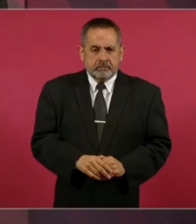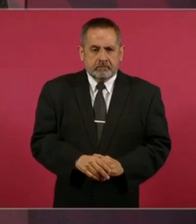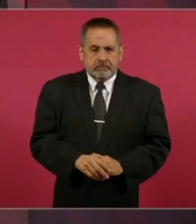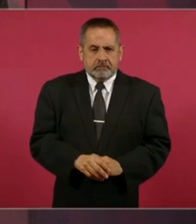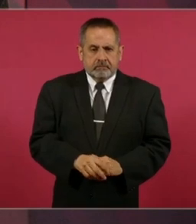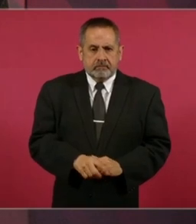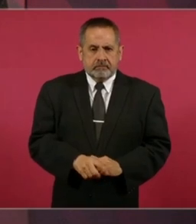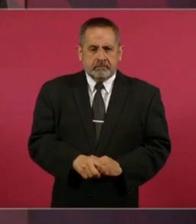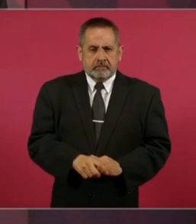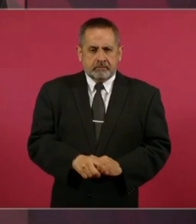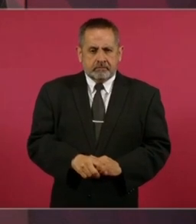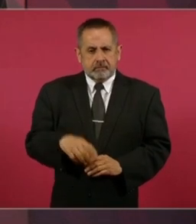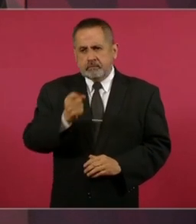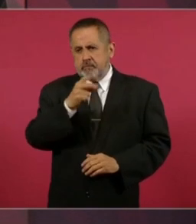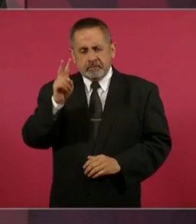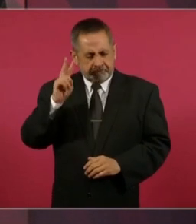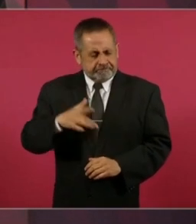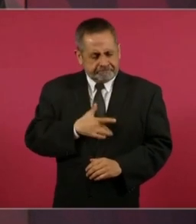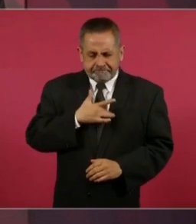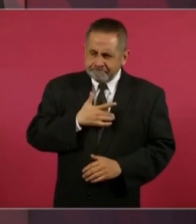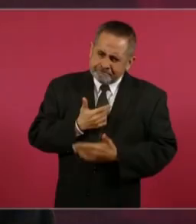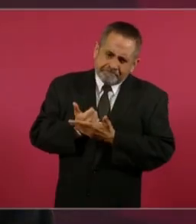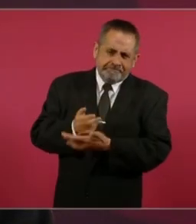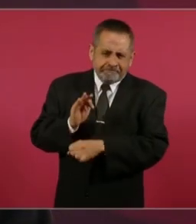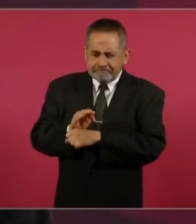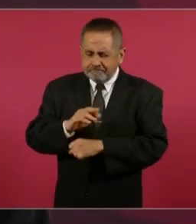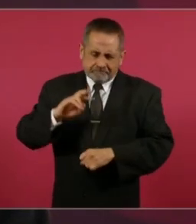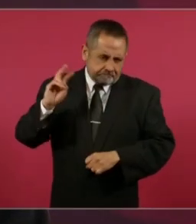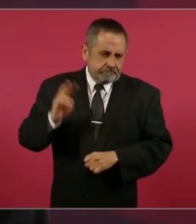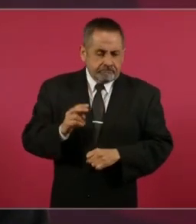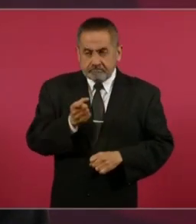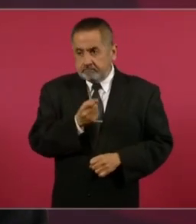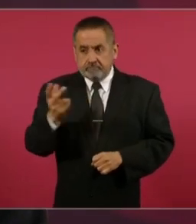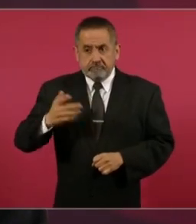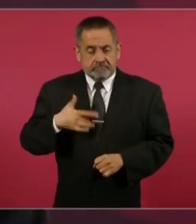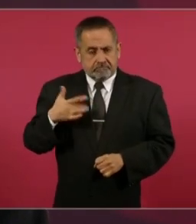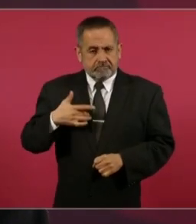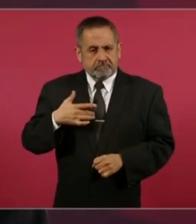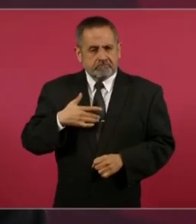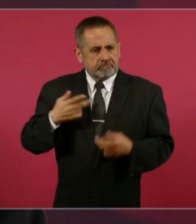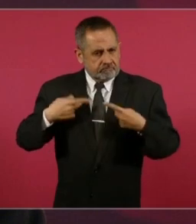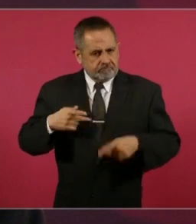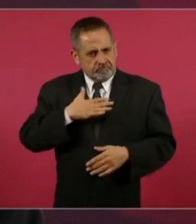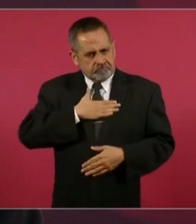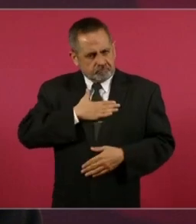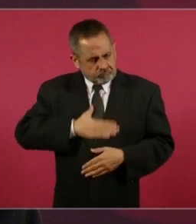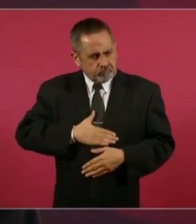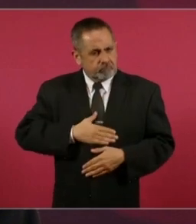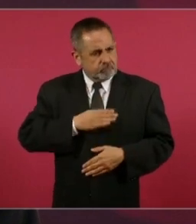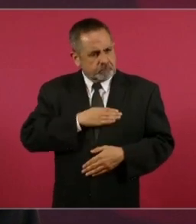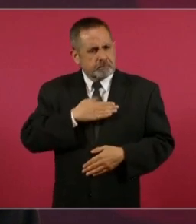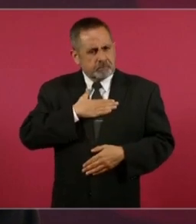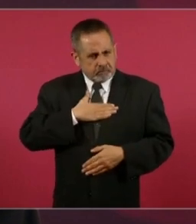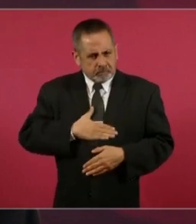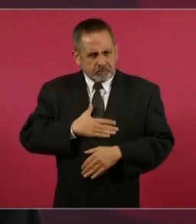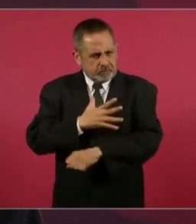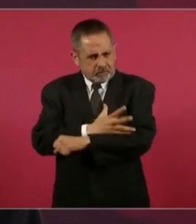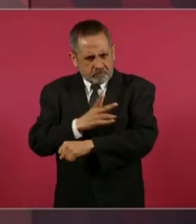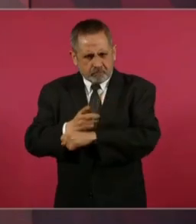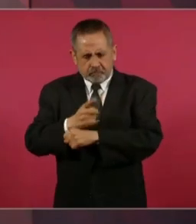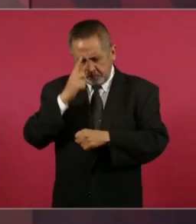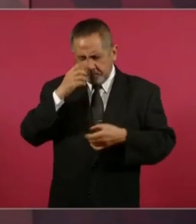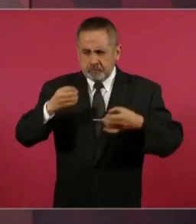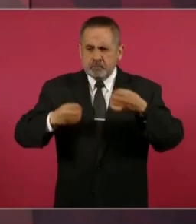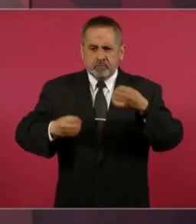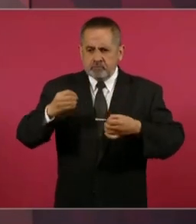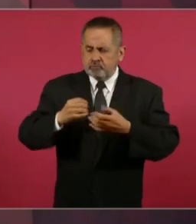moral verdaderos humanistas gente justa verdaderos